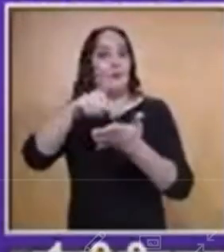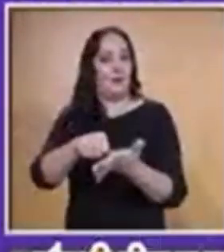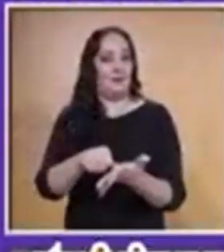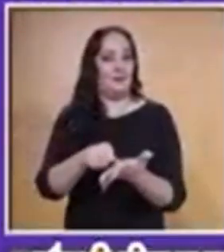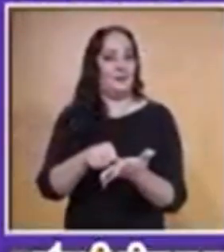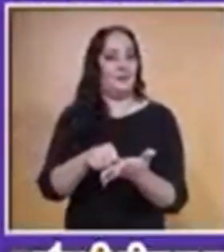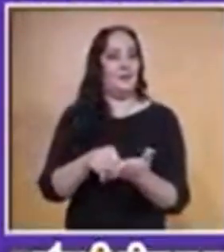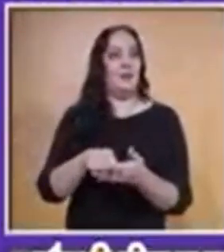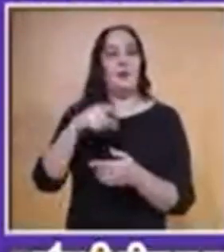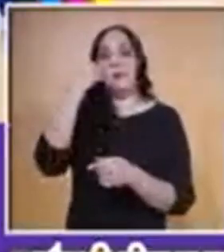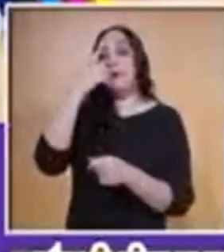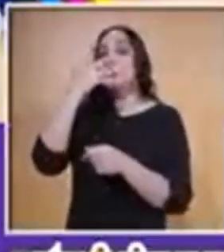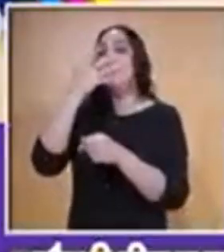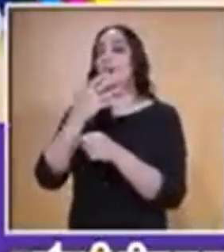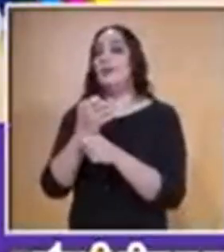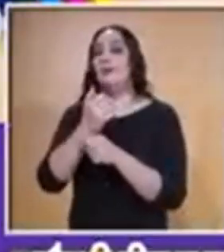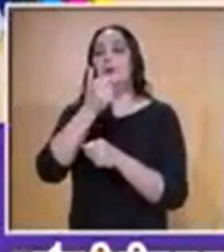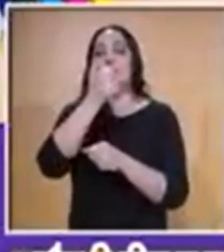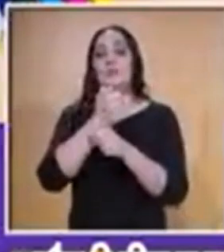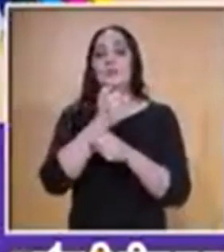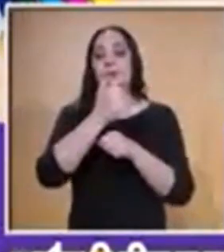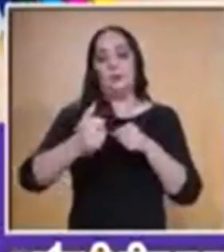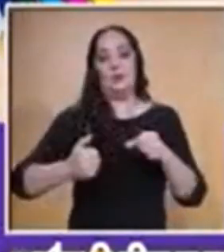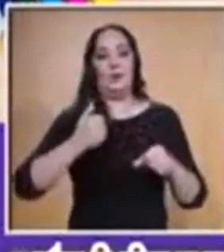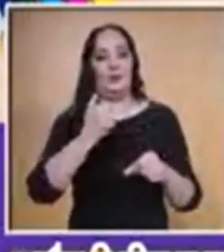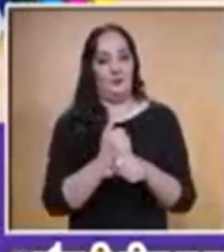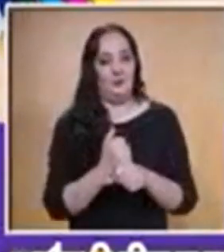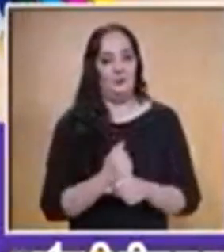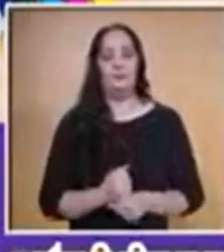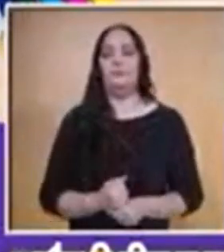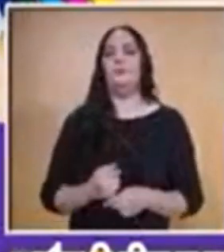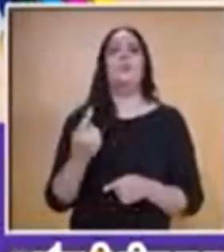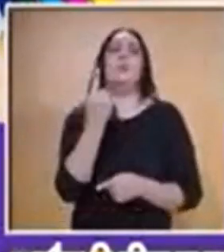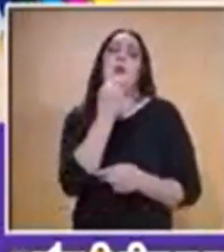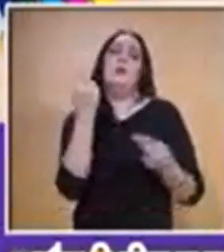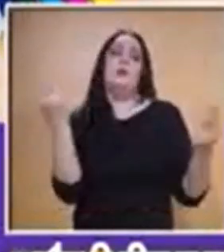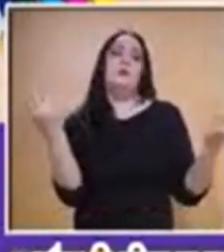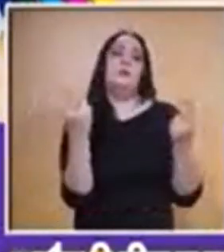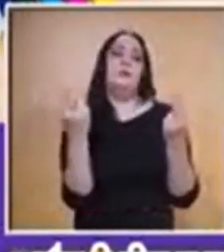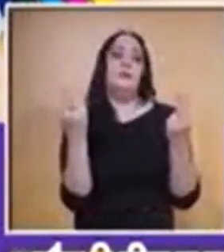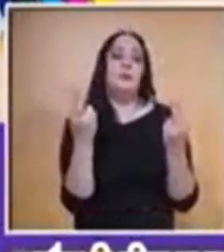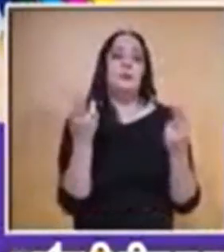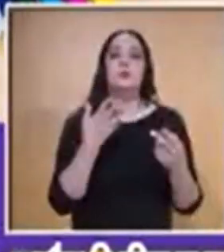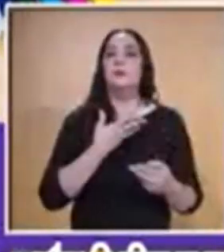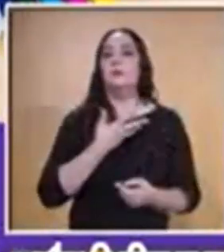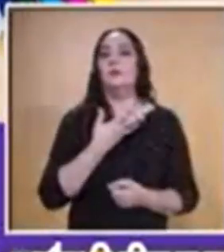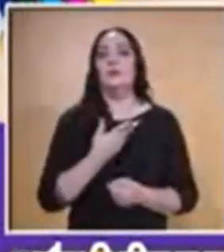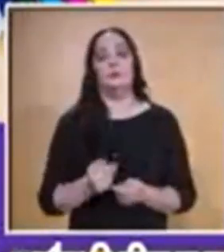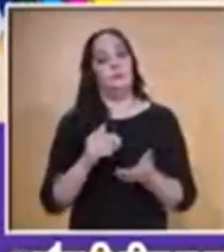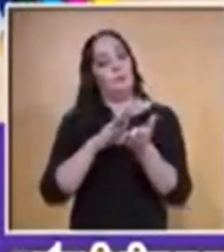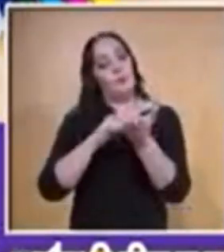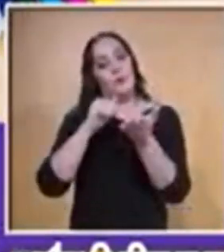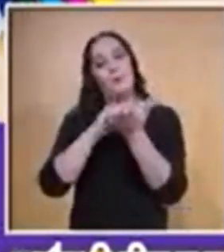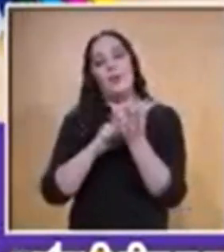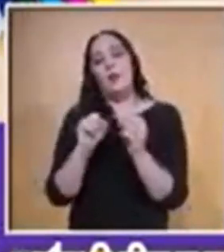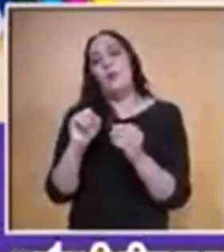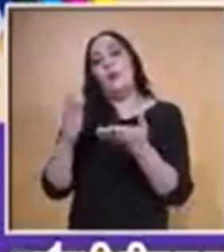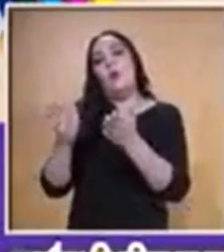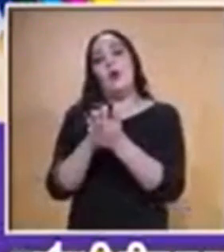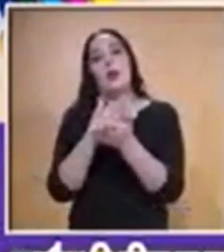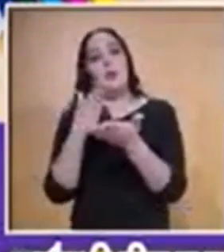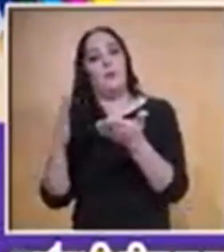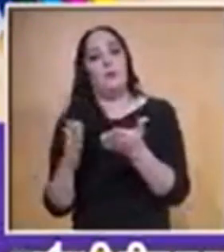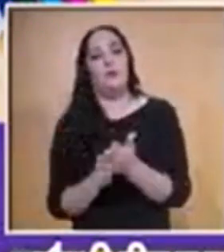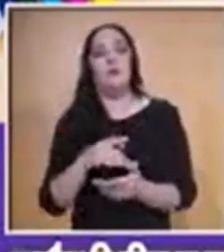sexto Quinto grado. y sexto grado, respectivamente. Materiales que vamos a necesitar tener a la mano son hojas o una libreta, lápiz